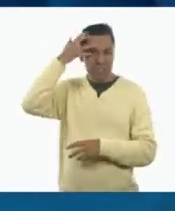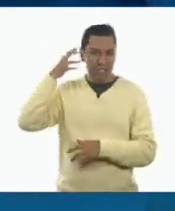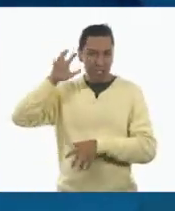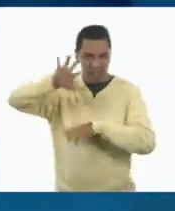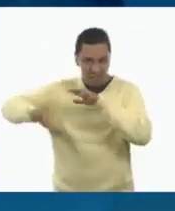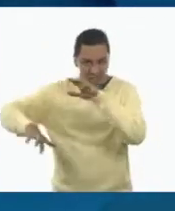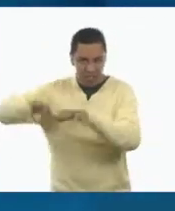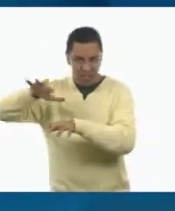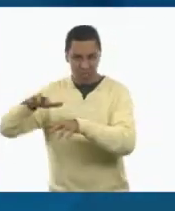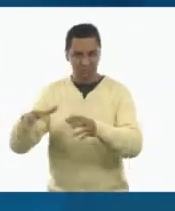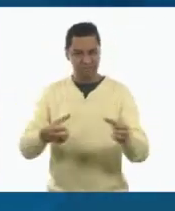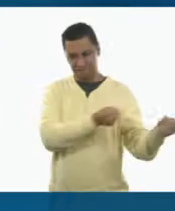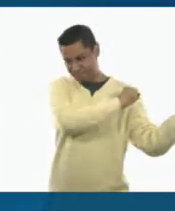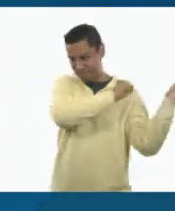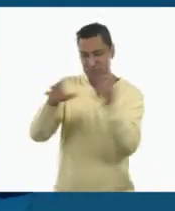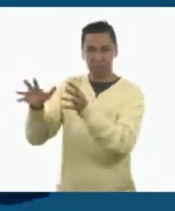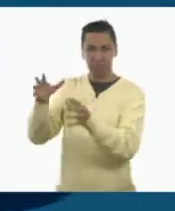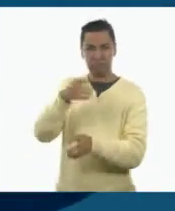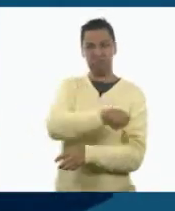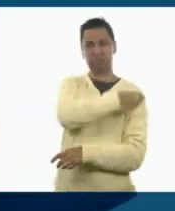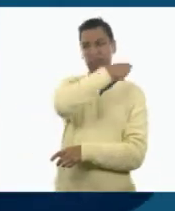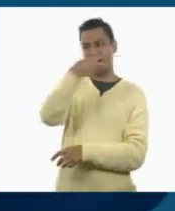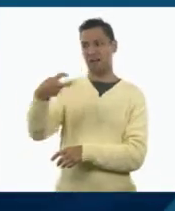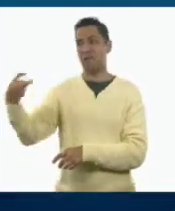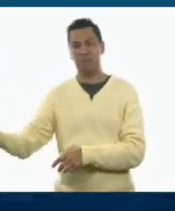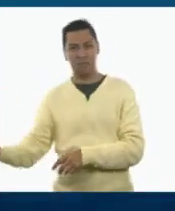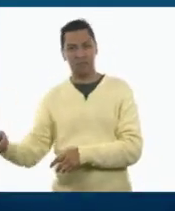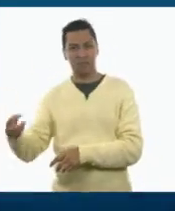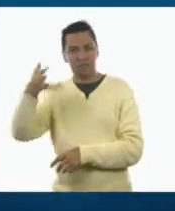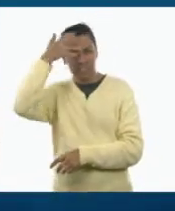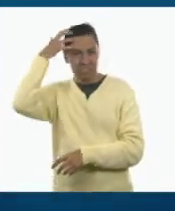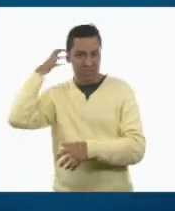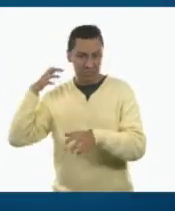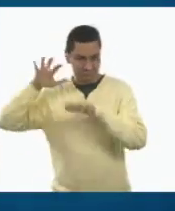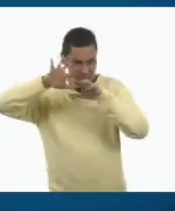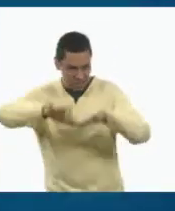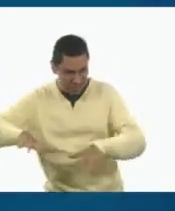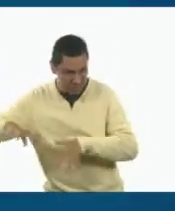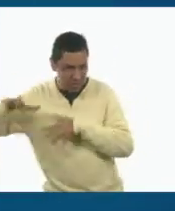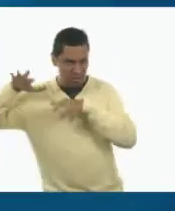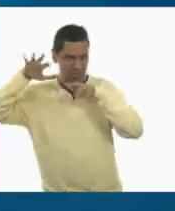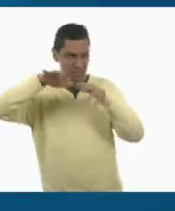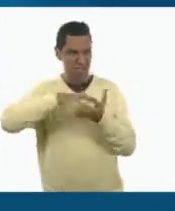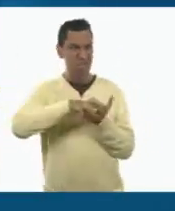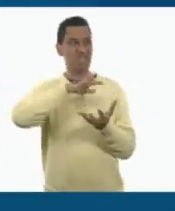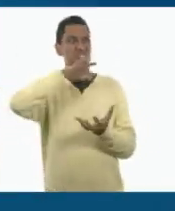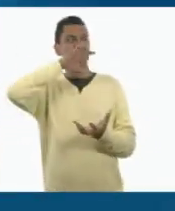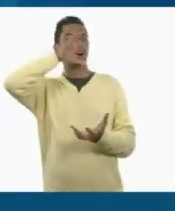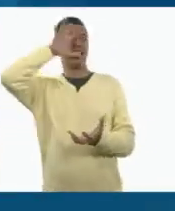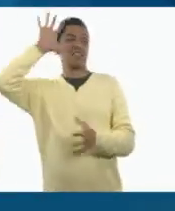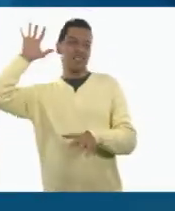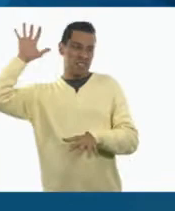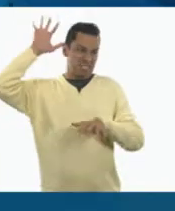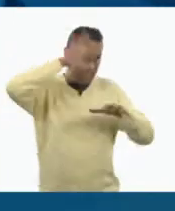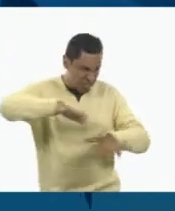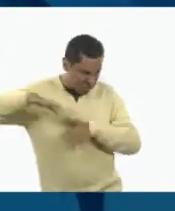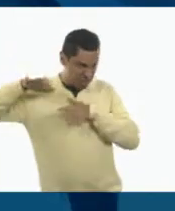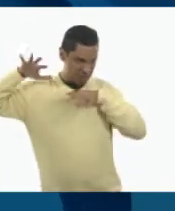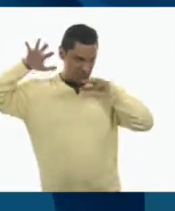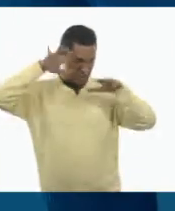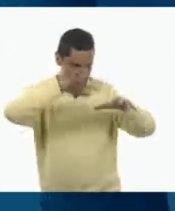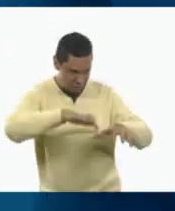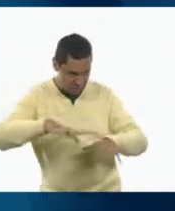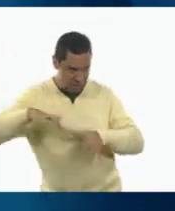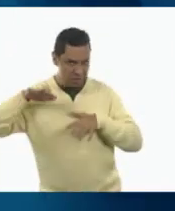en la arena, fue suelto un león y este empezó a rugir y buscar el asalto a su